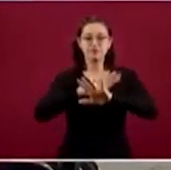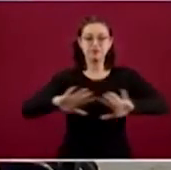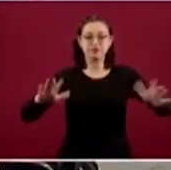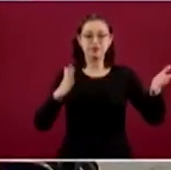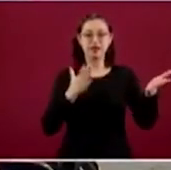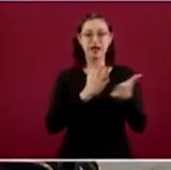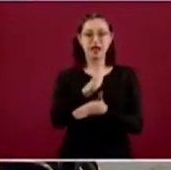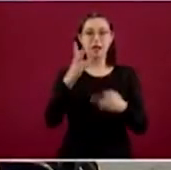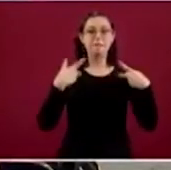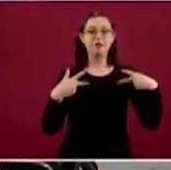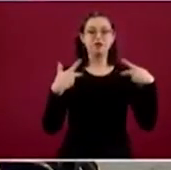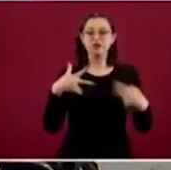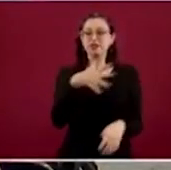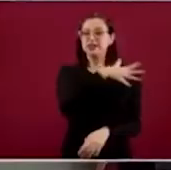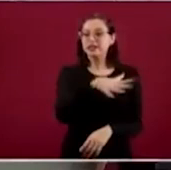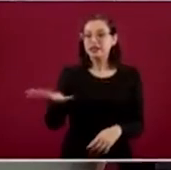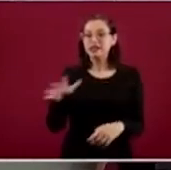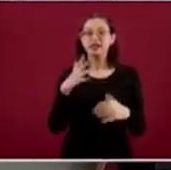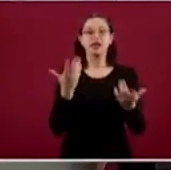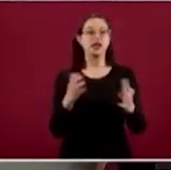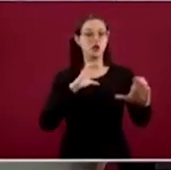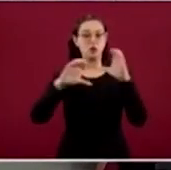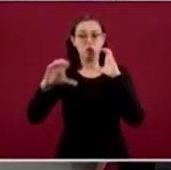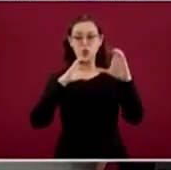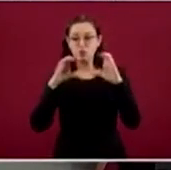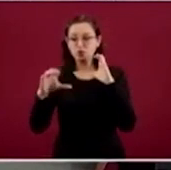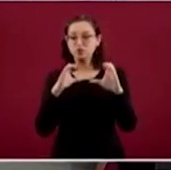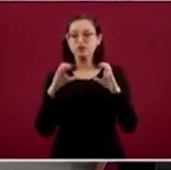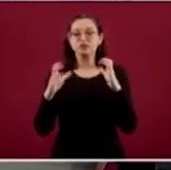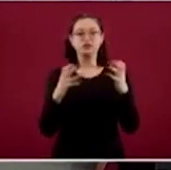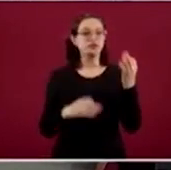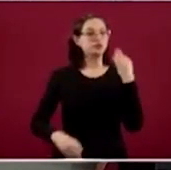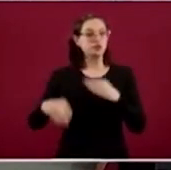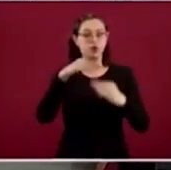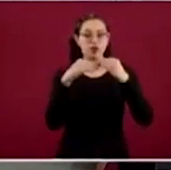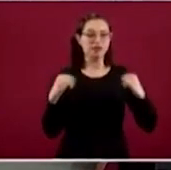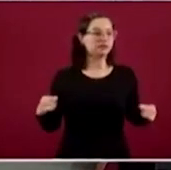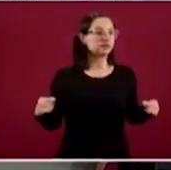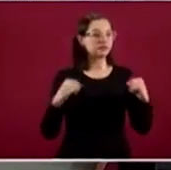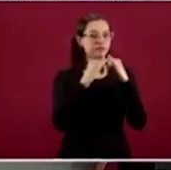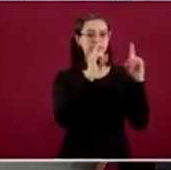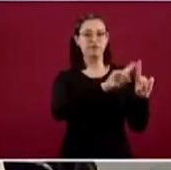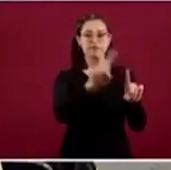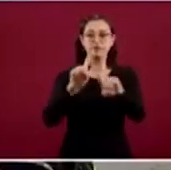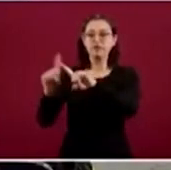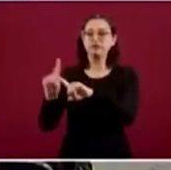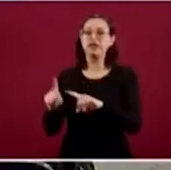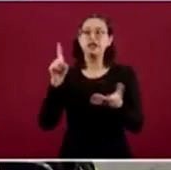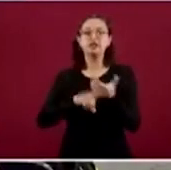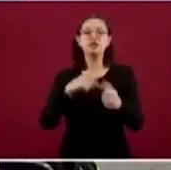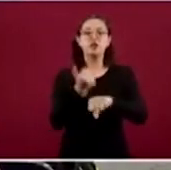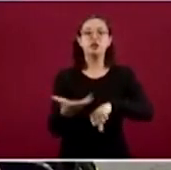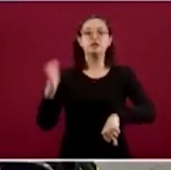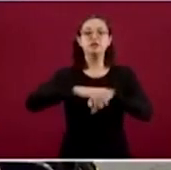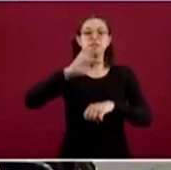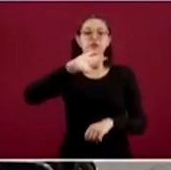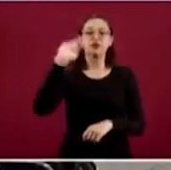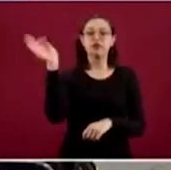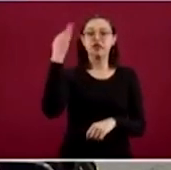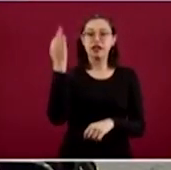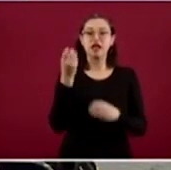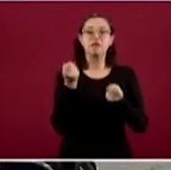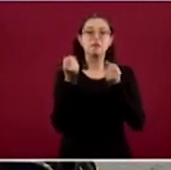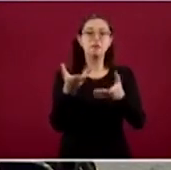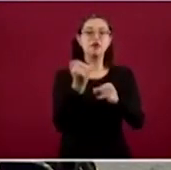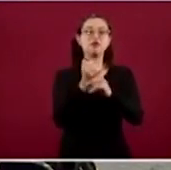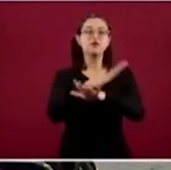ciudadanía en general, a los medios de comunicación, al sector público, a cada una de las instituciones que en la administración pública a nivel federal y estatal brinde